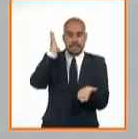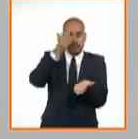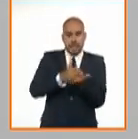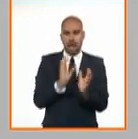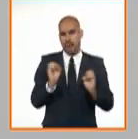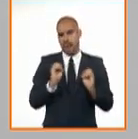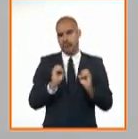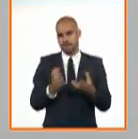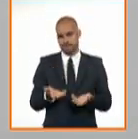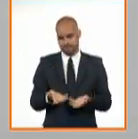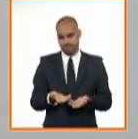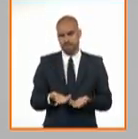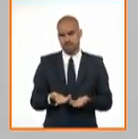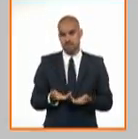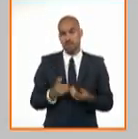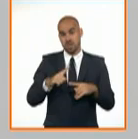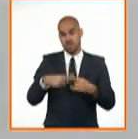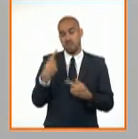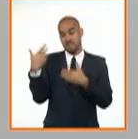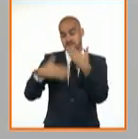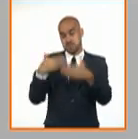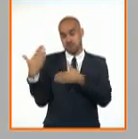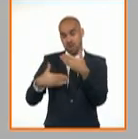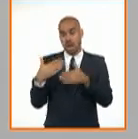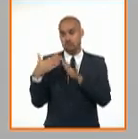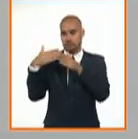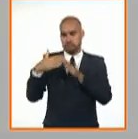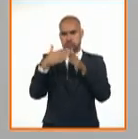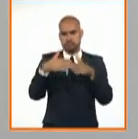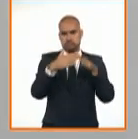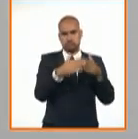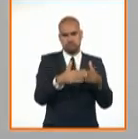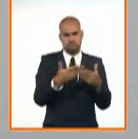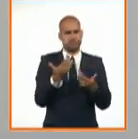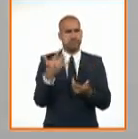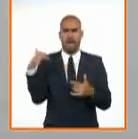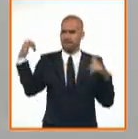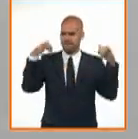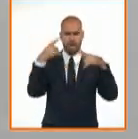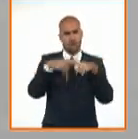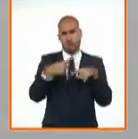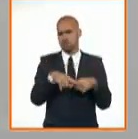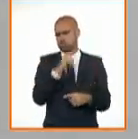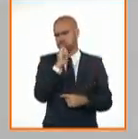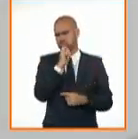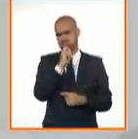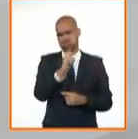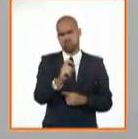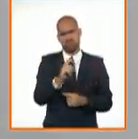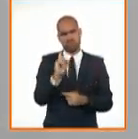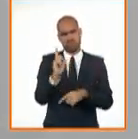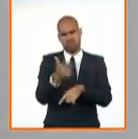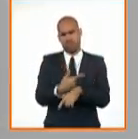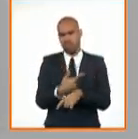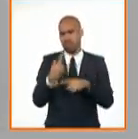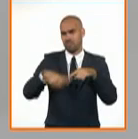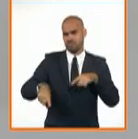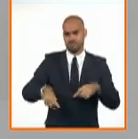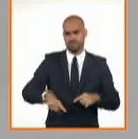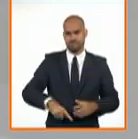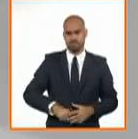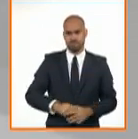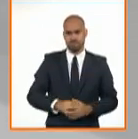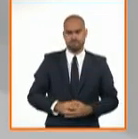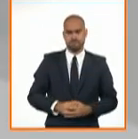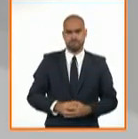la transportación en estos momentos los cabotaje de los bancos para poder traer los recursos al país y toda esta